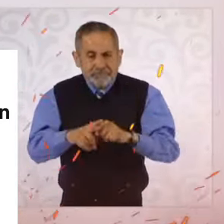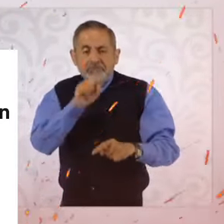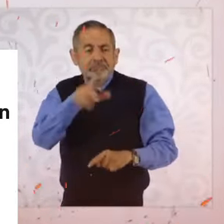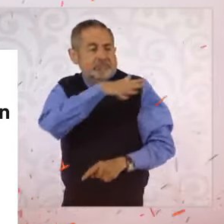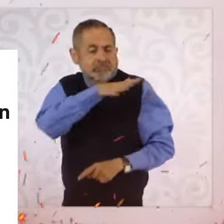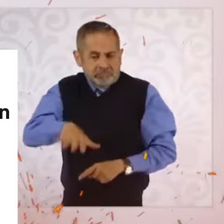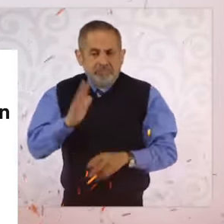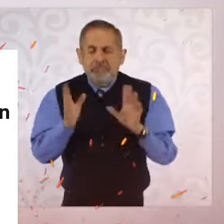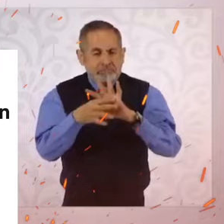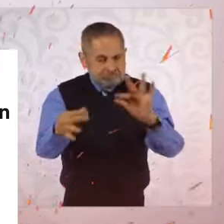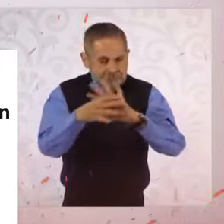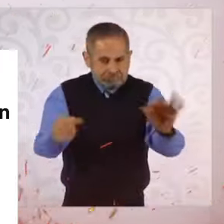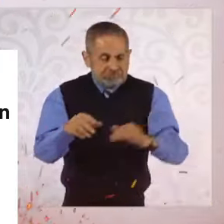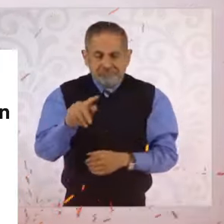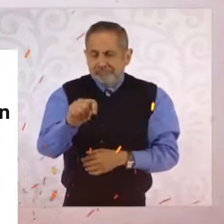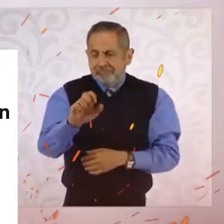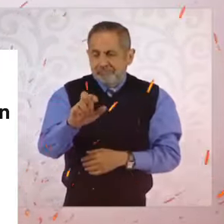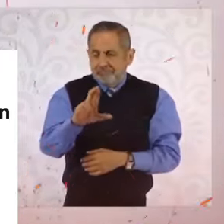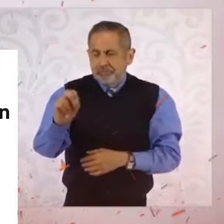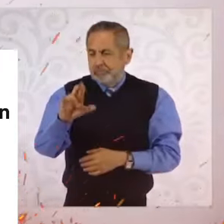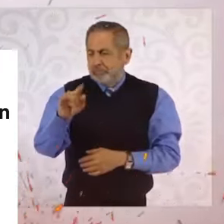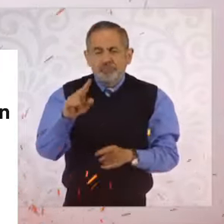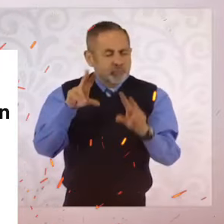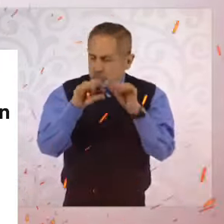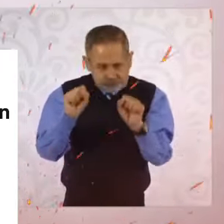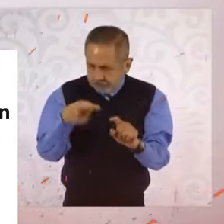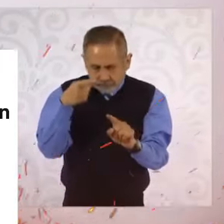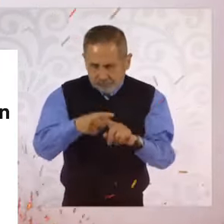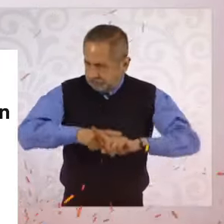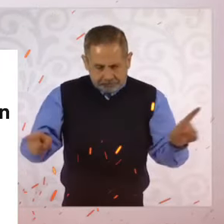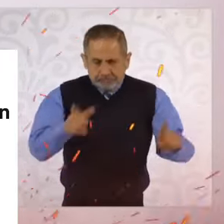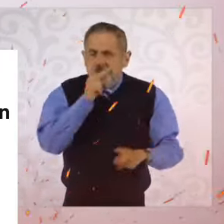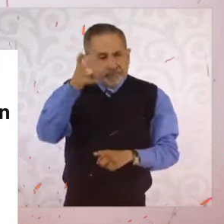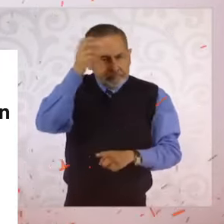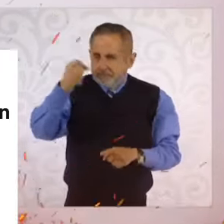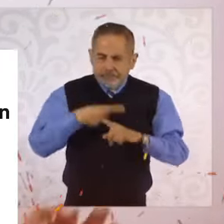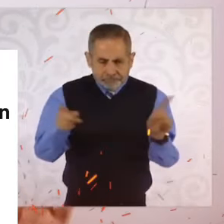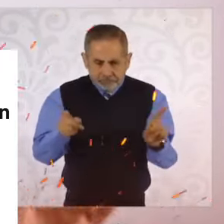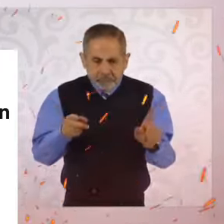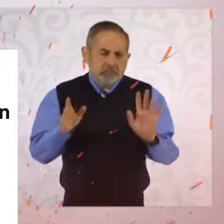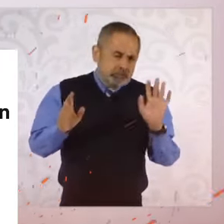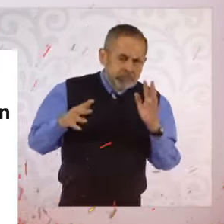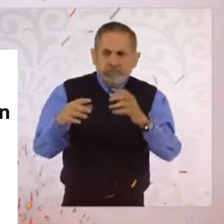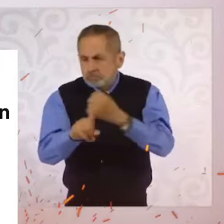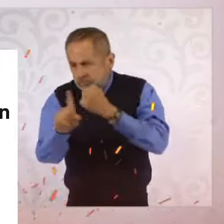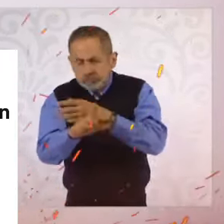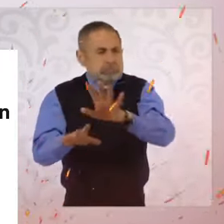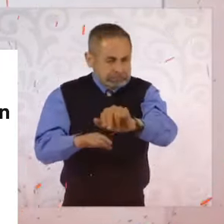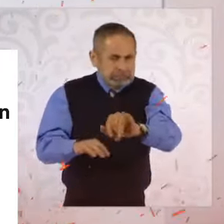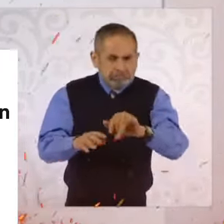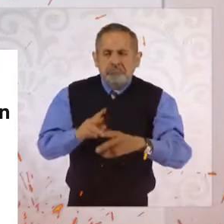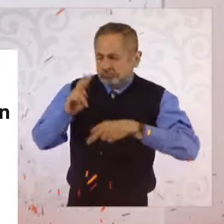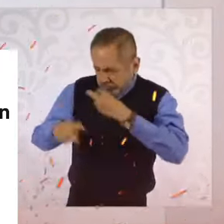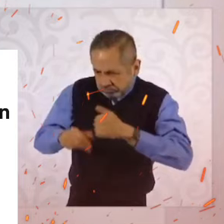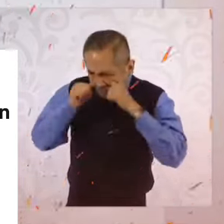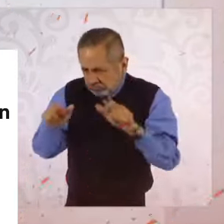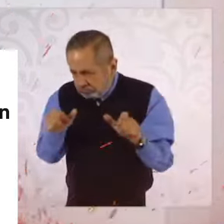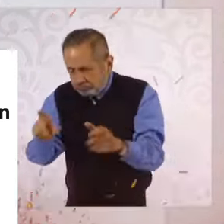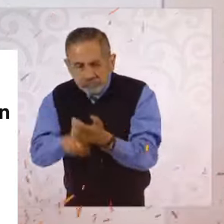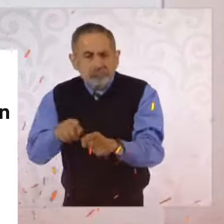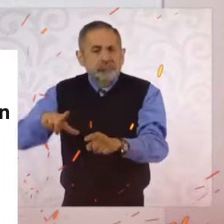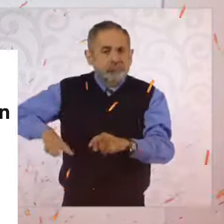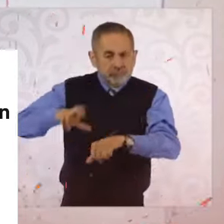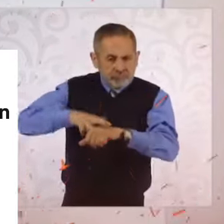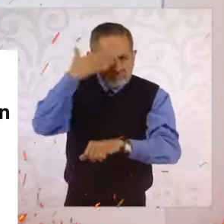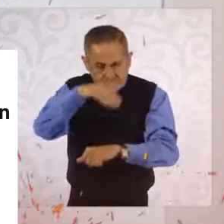eh Pero si son temas que nos ocupa e y y la secretaría de la defensa ha tomado cartas en el asunto y los el